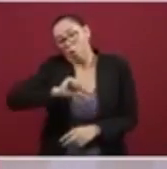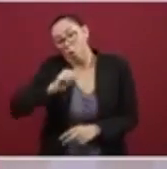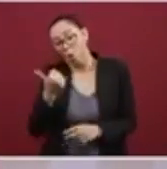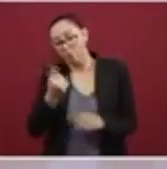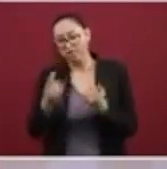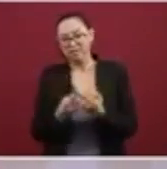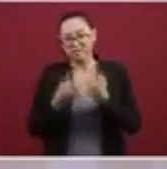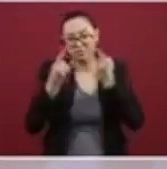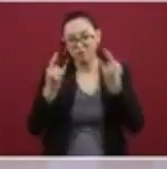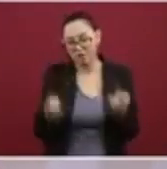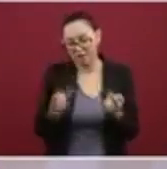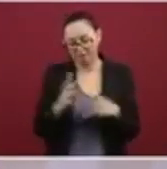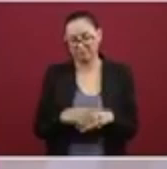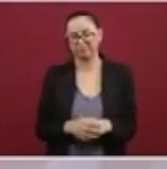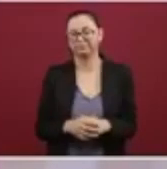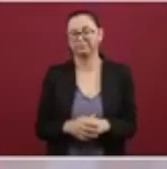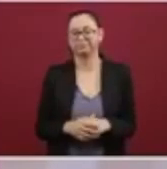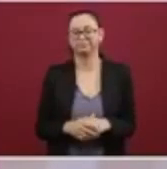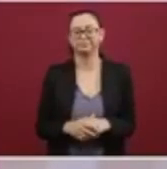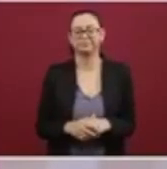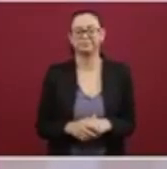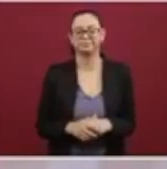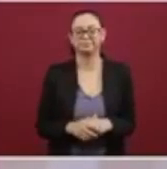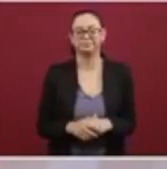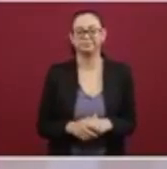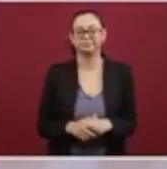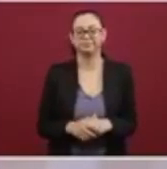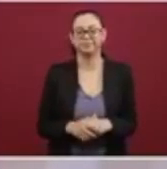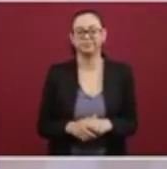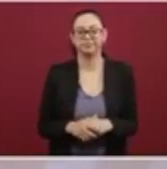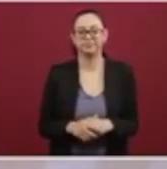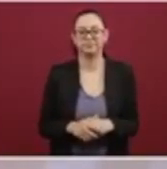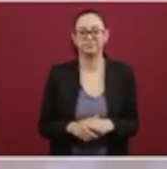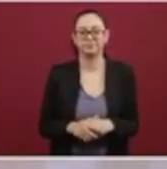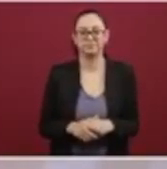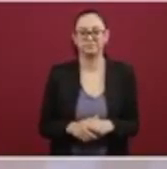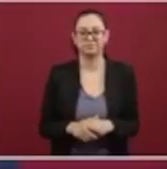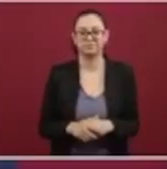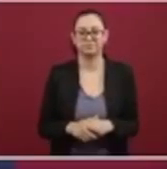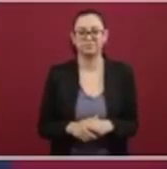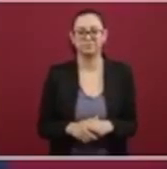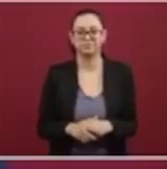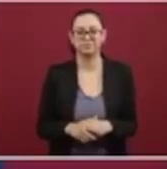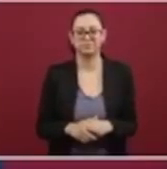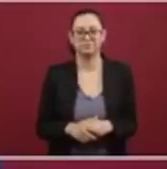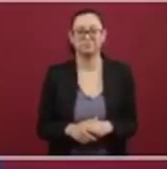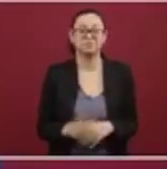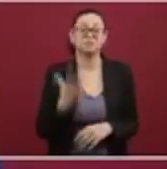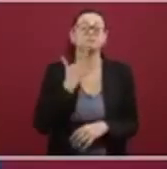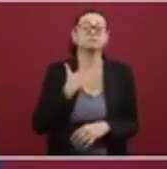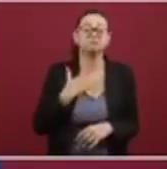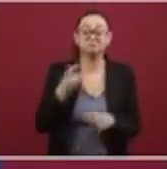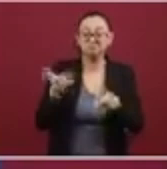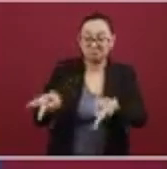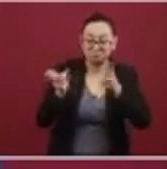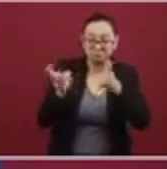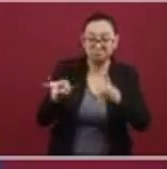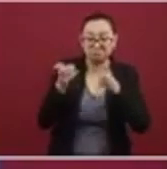Nunca habían hecho nada por evitar el robo de combustible.